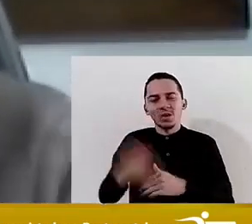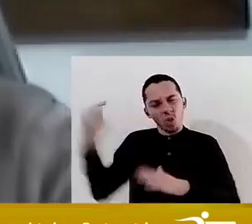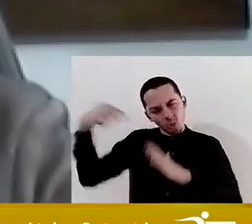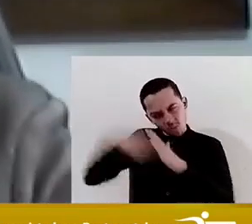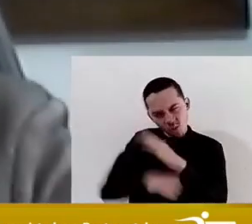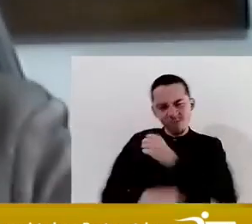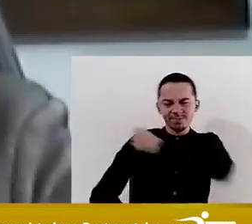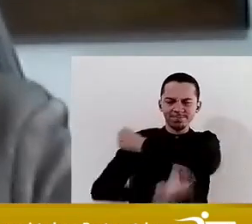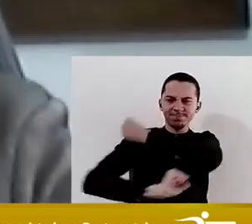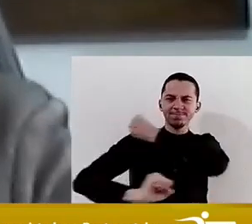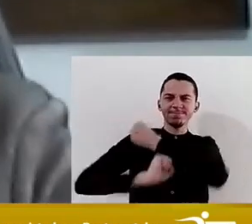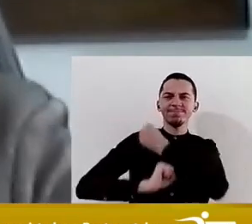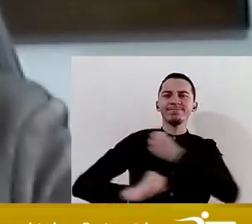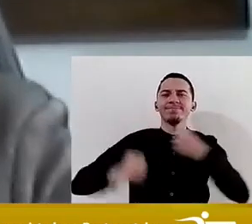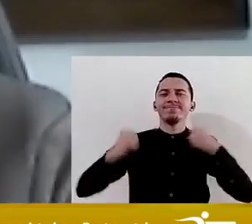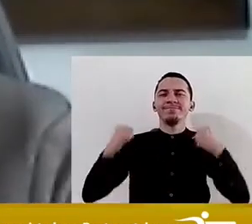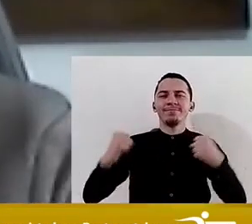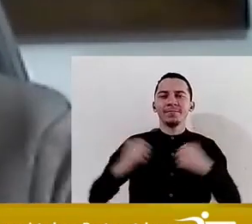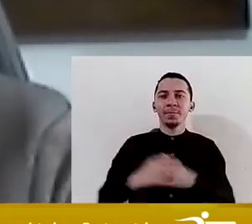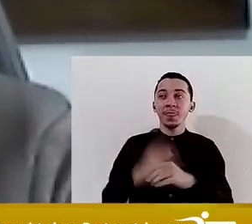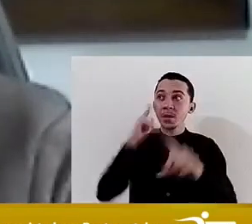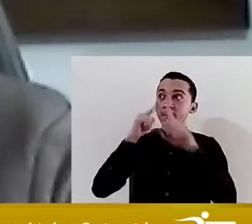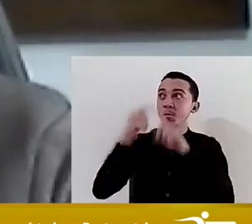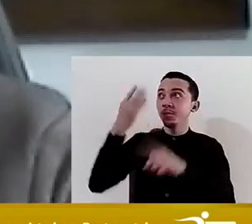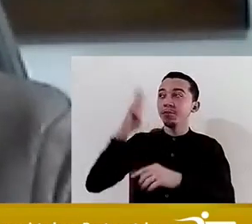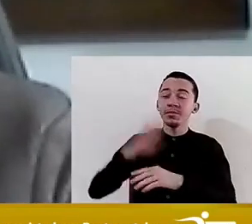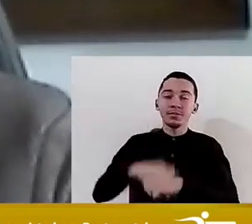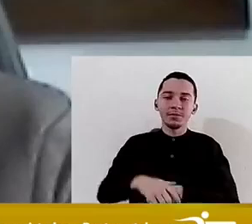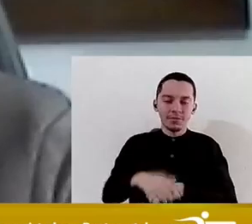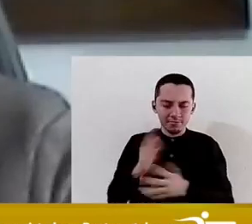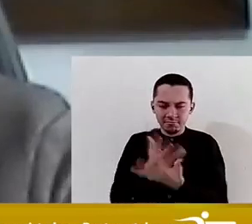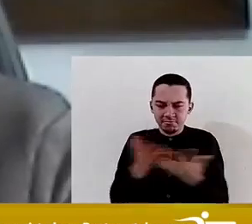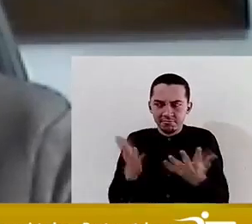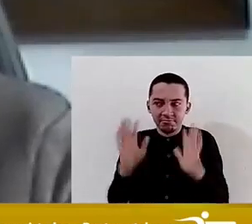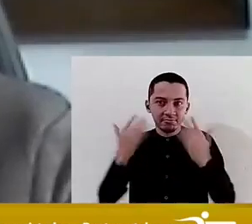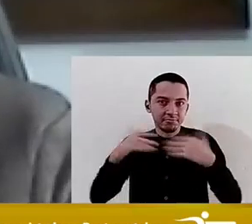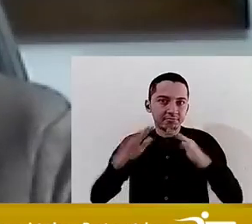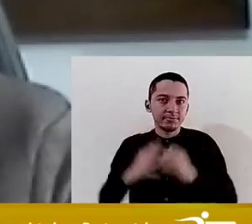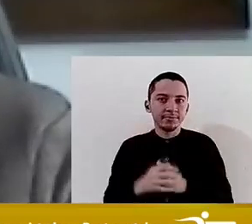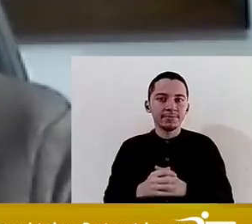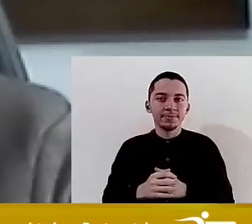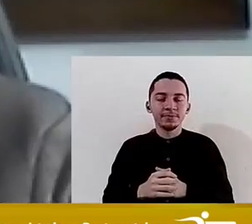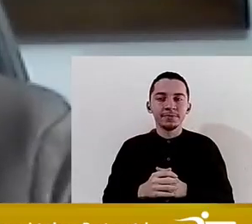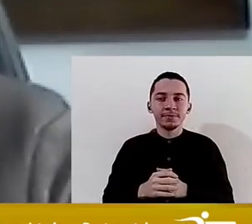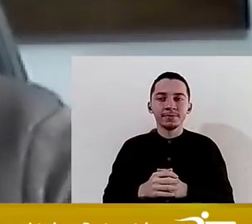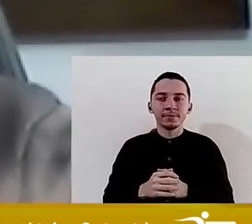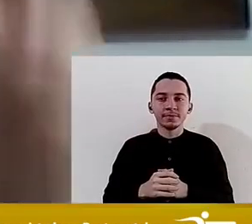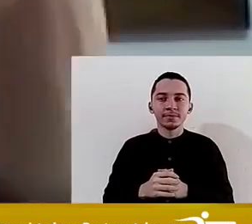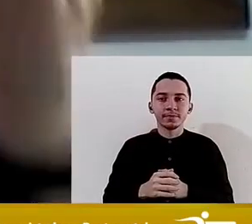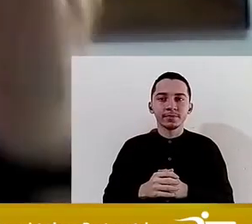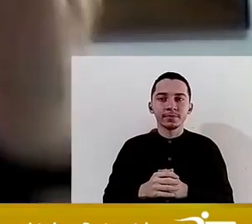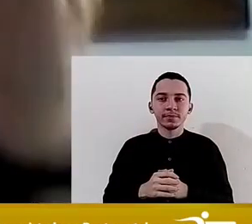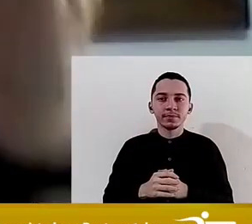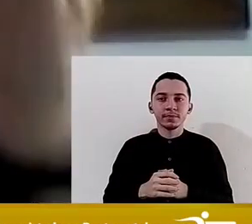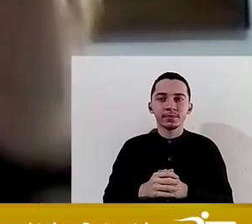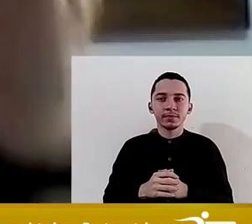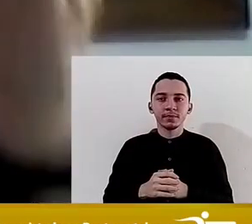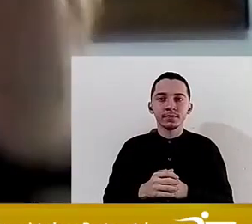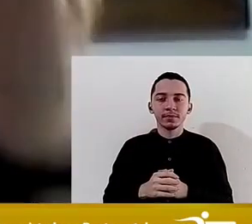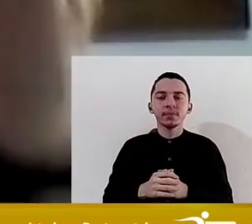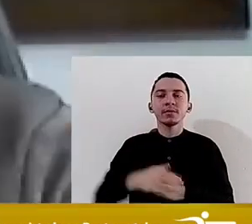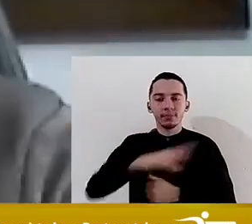inquebrantable por las cosas de Dios. Y entonces tendremos cristianos